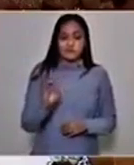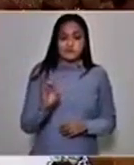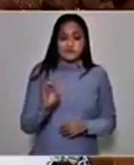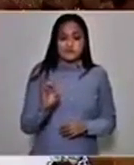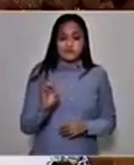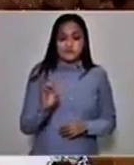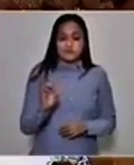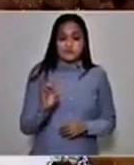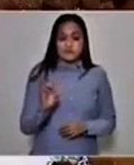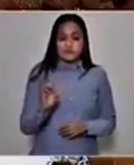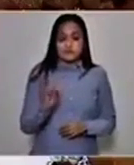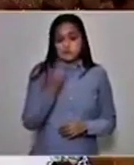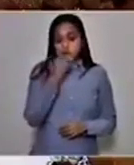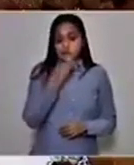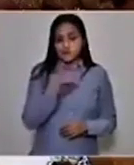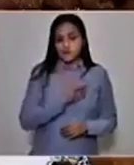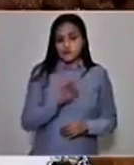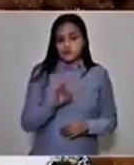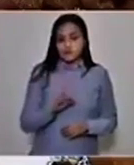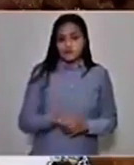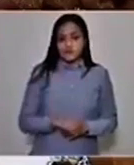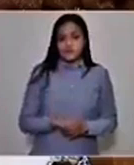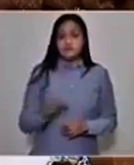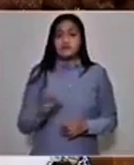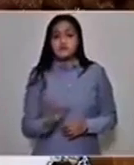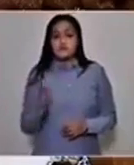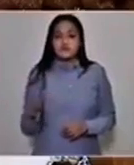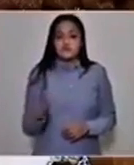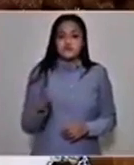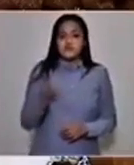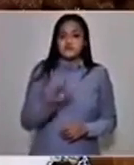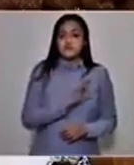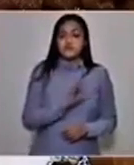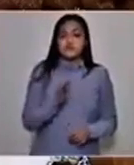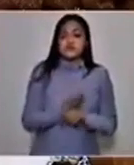Electricidad. No podía. Y lo otro no podía ser